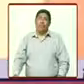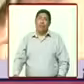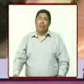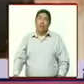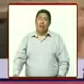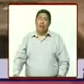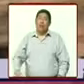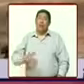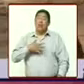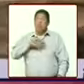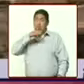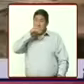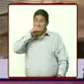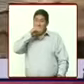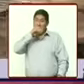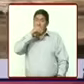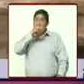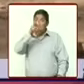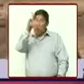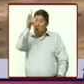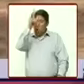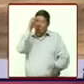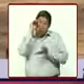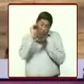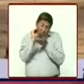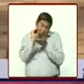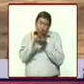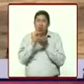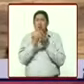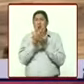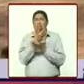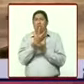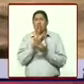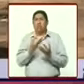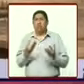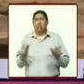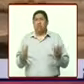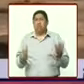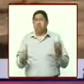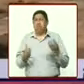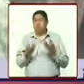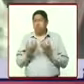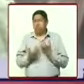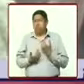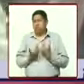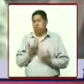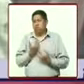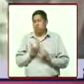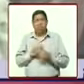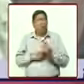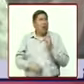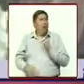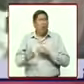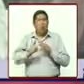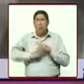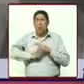Los patos de Mimi, pollo igual no hay ni uno, ya se han quemado. ¿Para dónde habrán corrido los pobres pollitos?